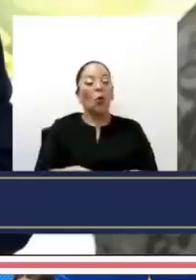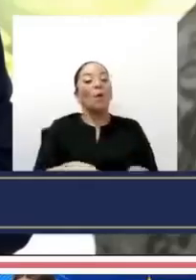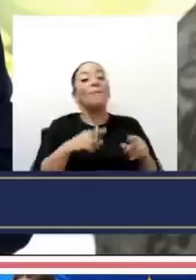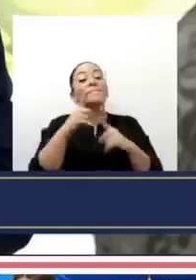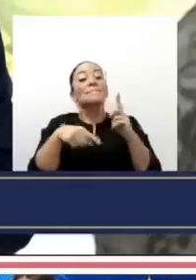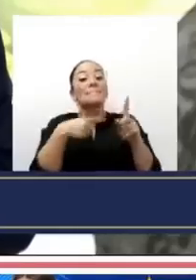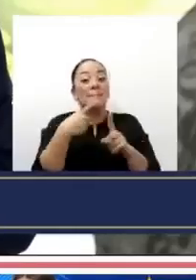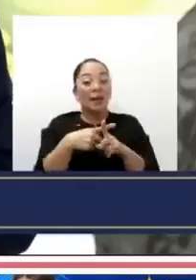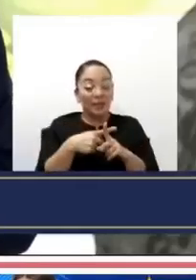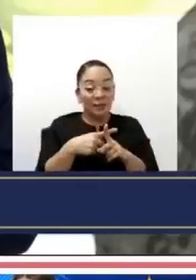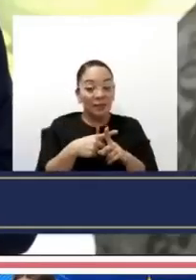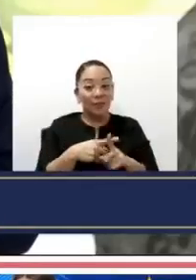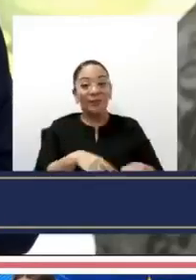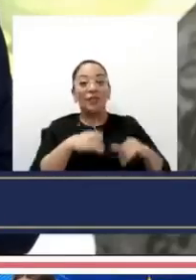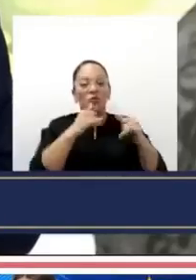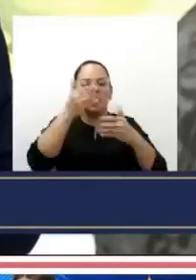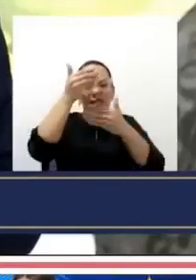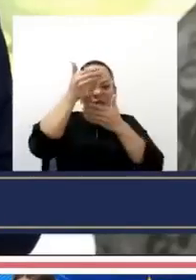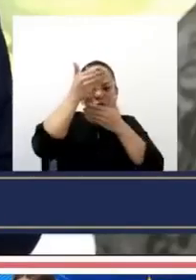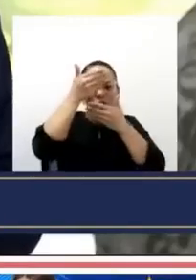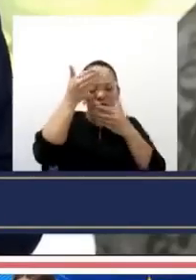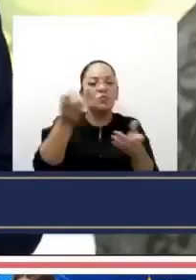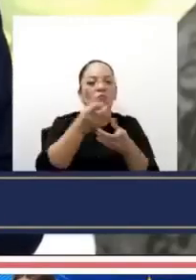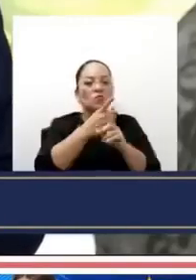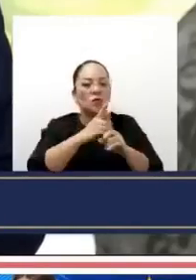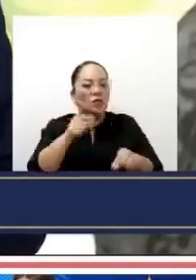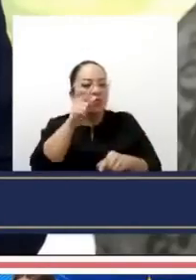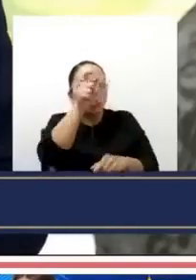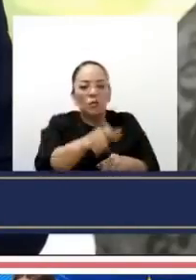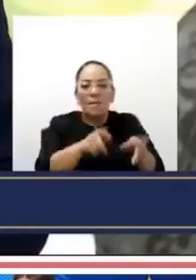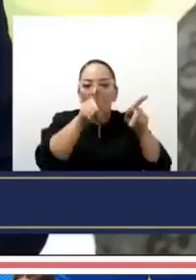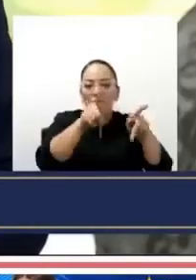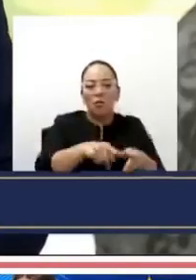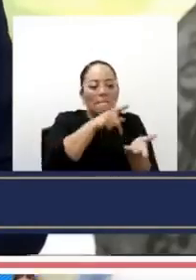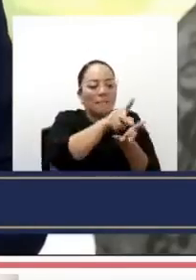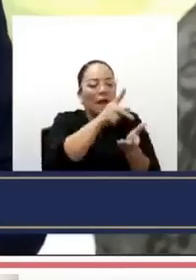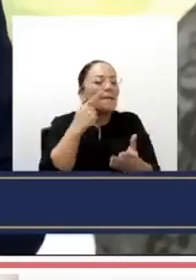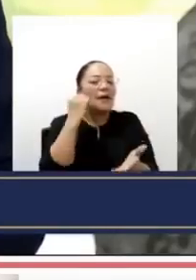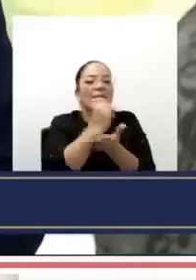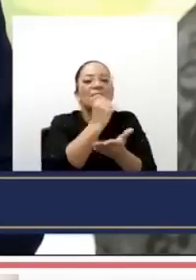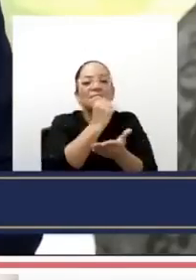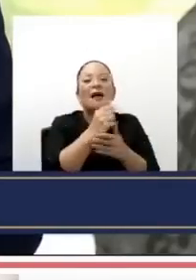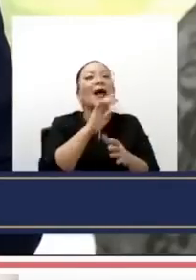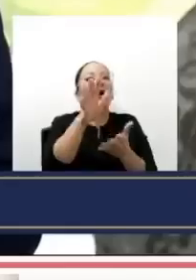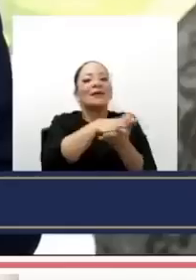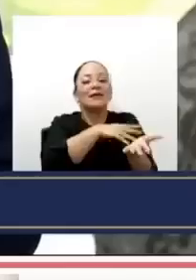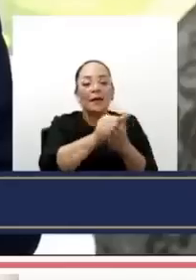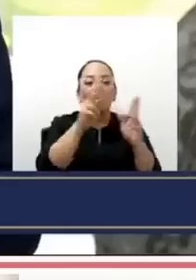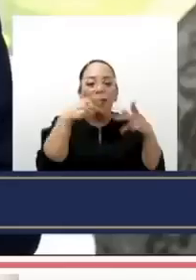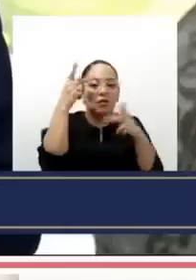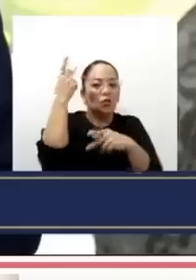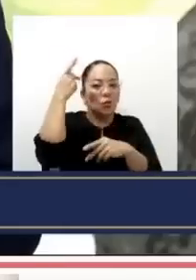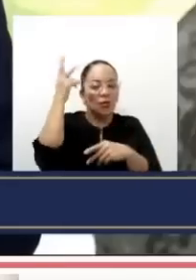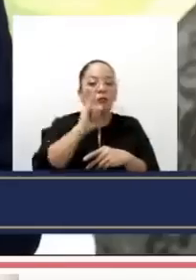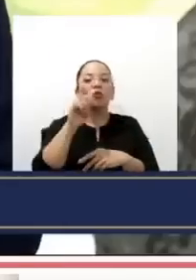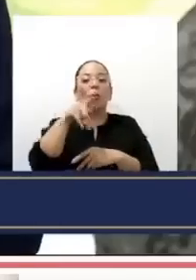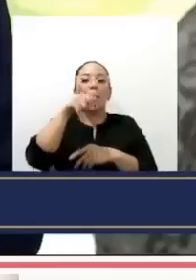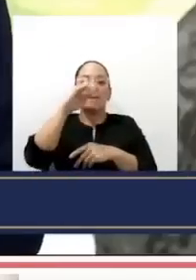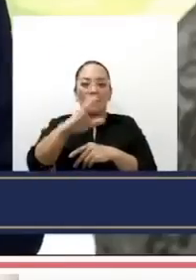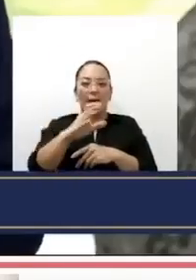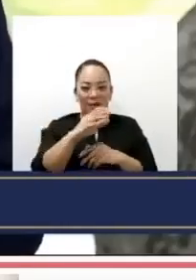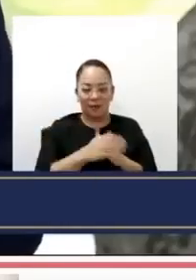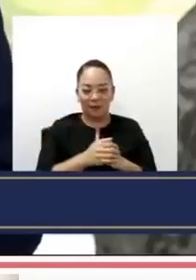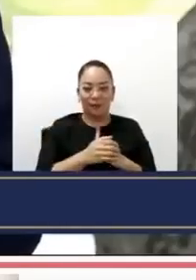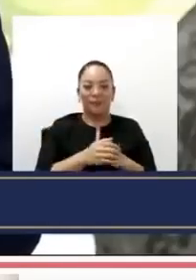denuncia de terrorismo y democracia. Es una persona que paga para matar partidos políticos como hicieron contra el PAC.